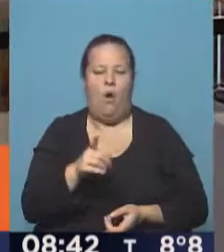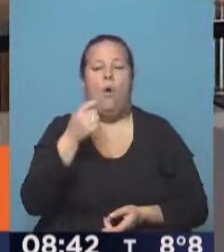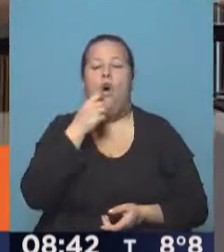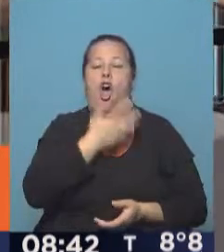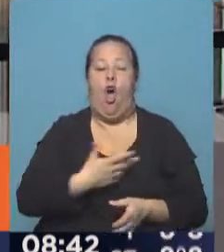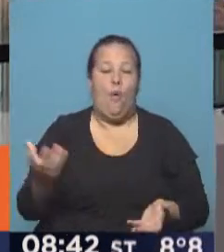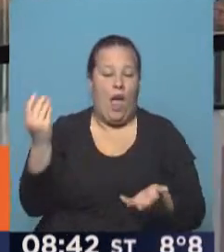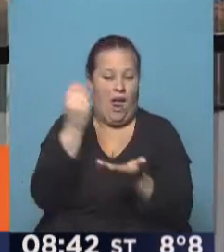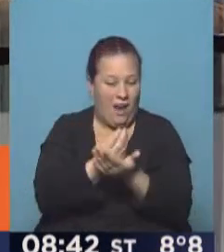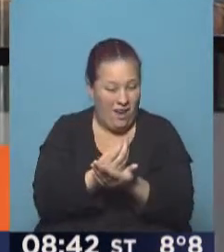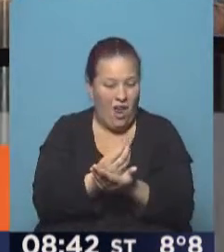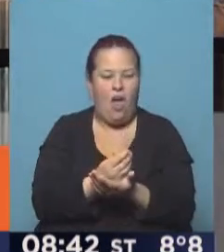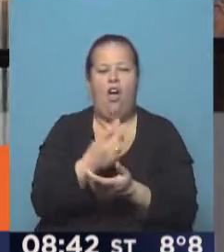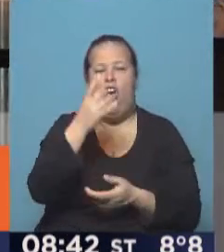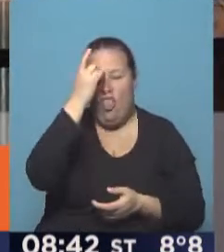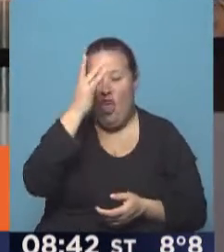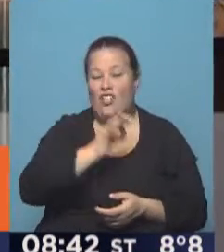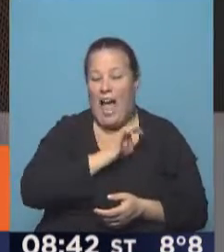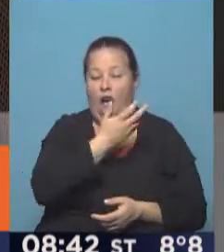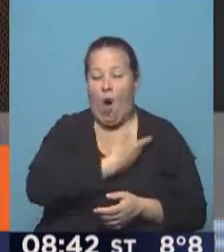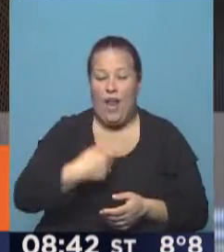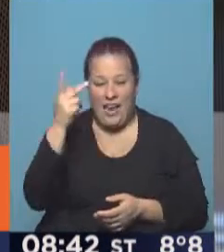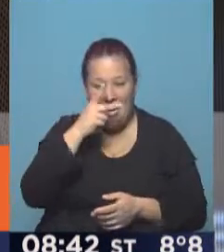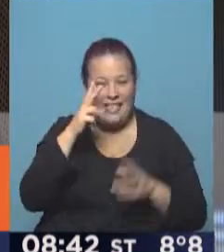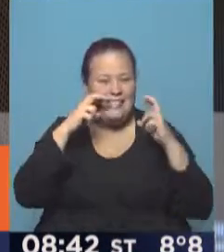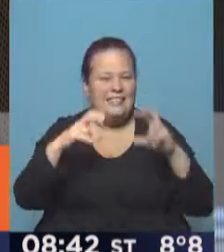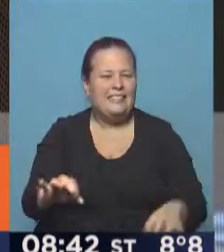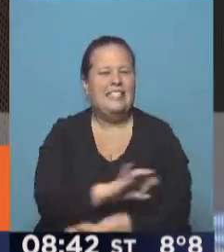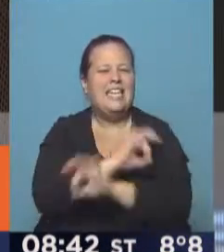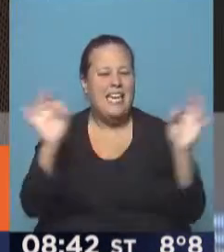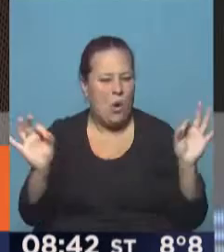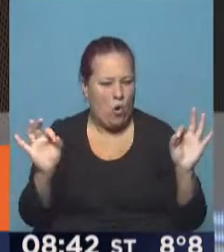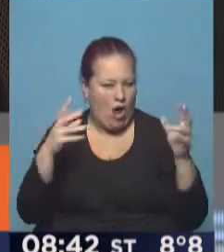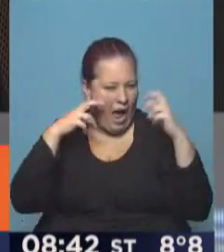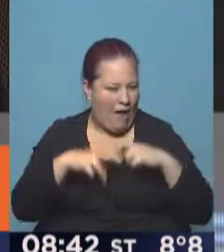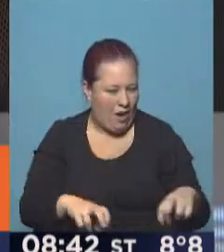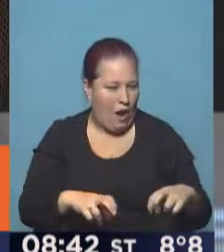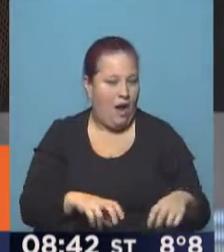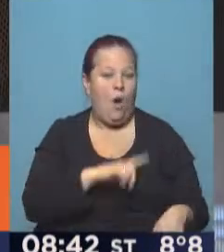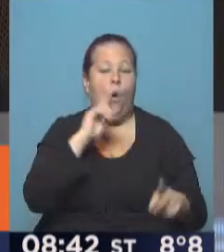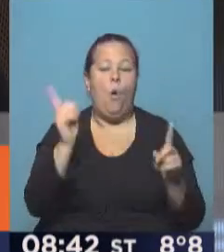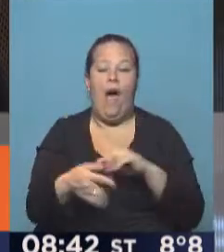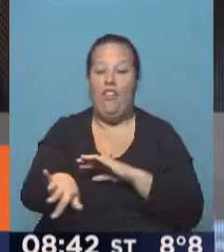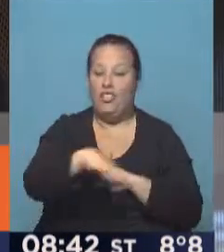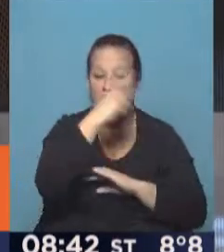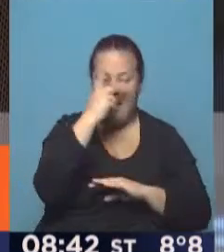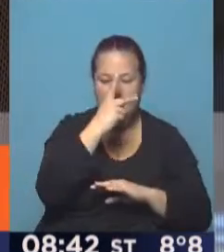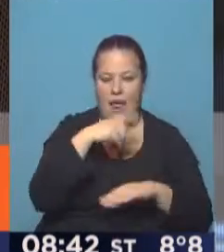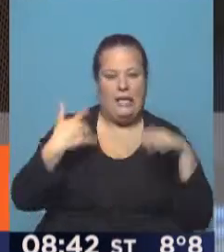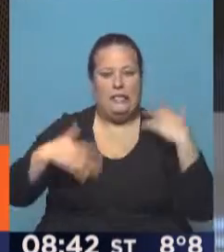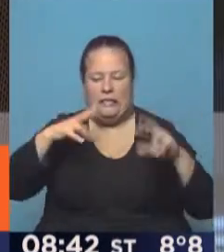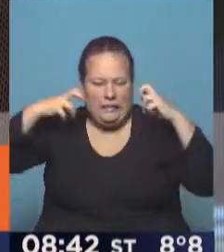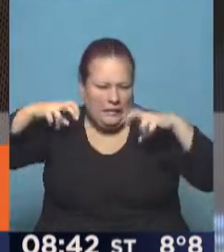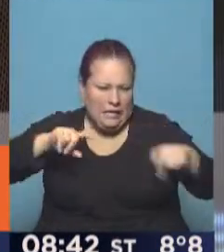un gobierno, durante 12 años de gobierno kirchnerista no investigó prácticamente nada, y cuando se va el kirchnerismo se apresura